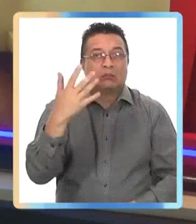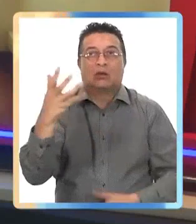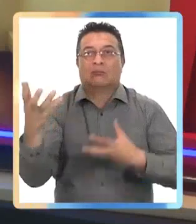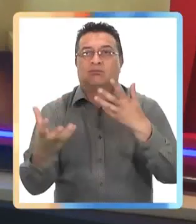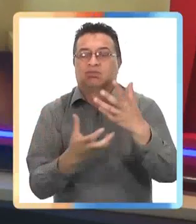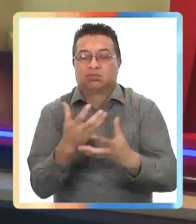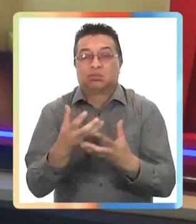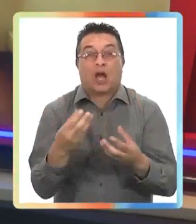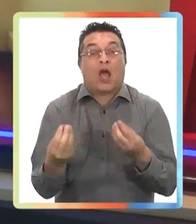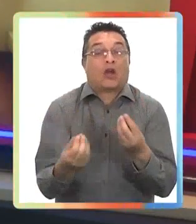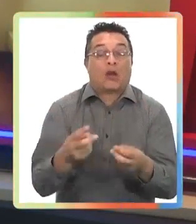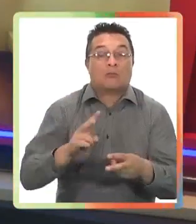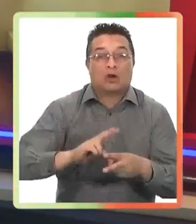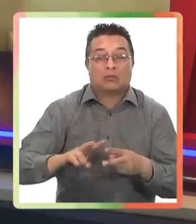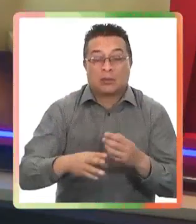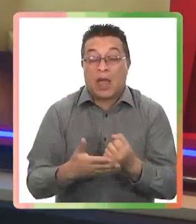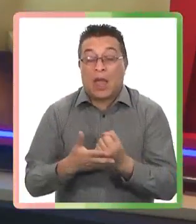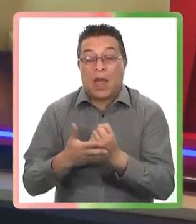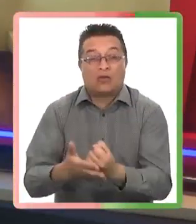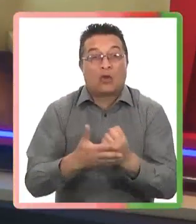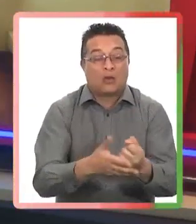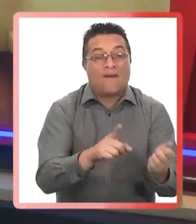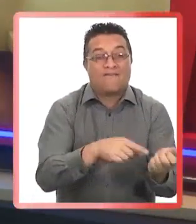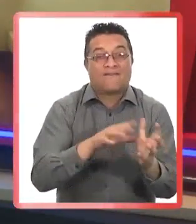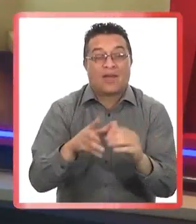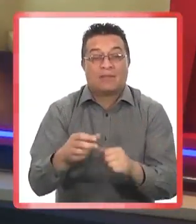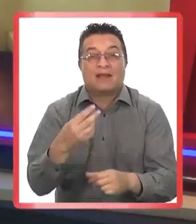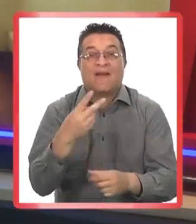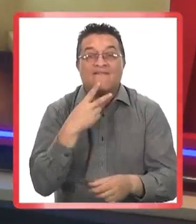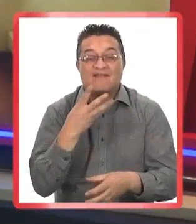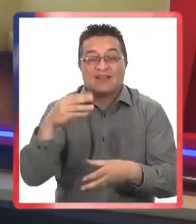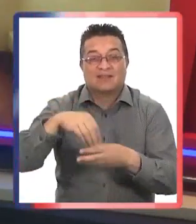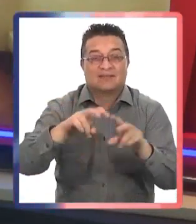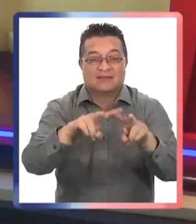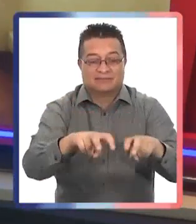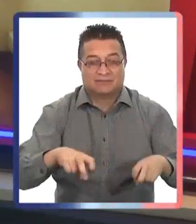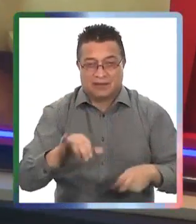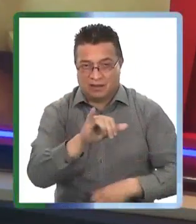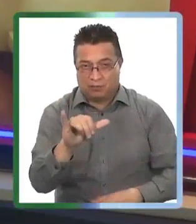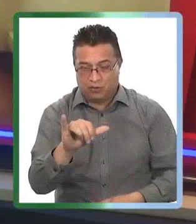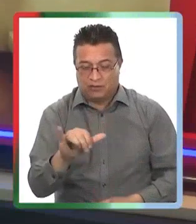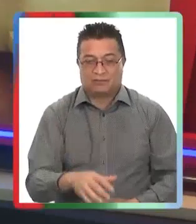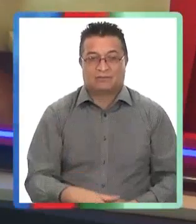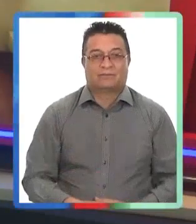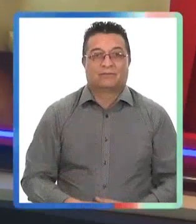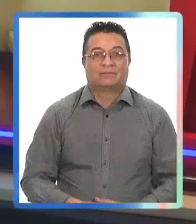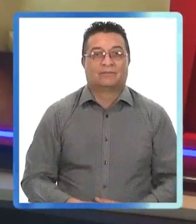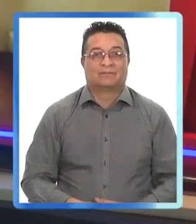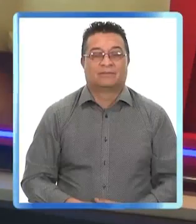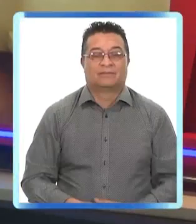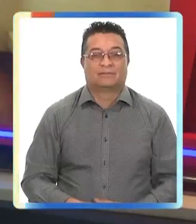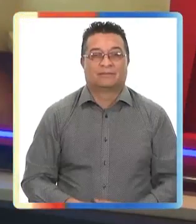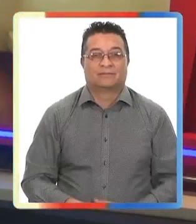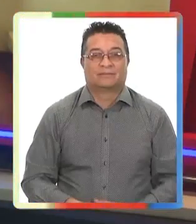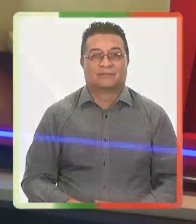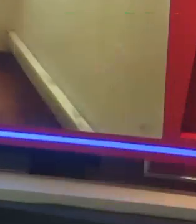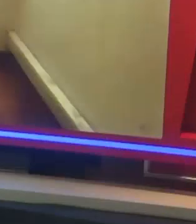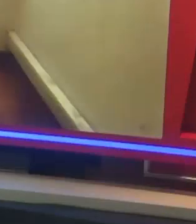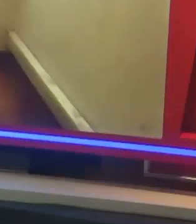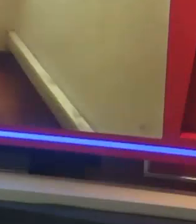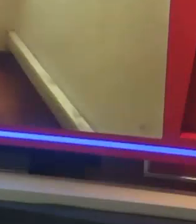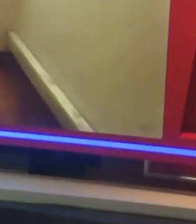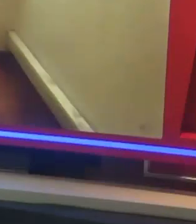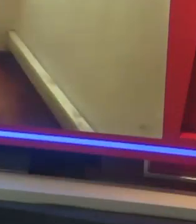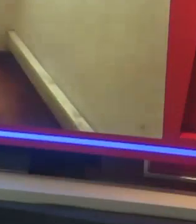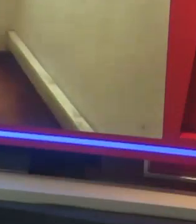zona centro-sur, ¿verdad? Primero la sequía, luego los incendios. ¿Cómo se despliegan las ayudas para las familias que viven de la agricultura? Al regreso de esta